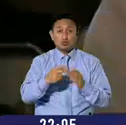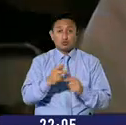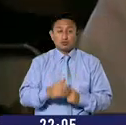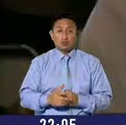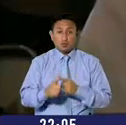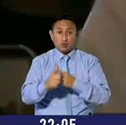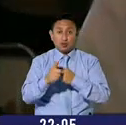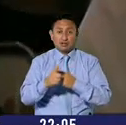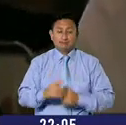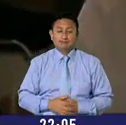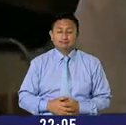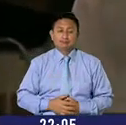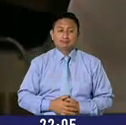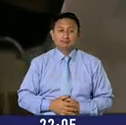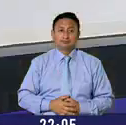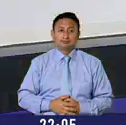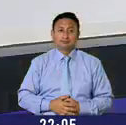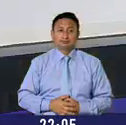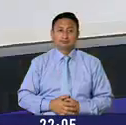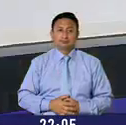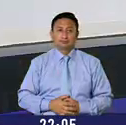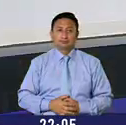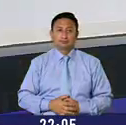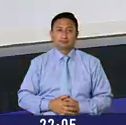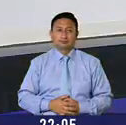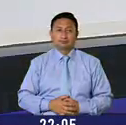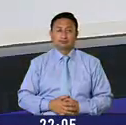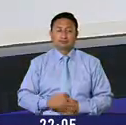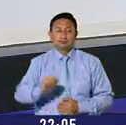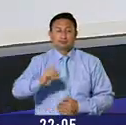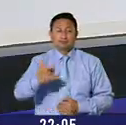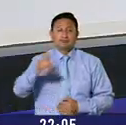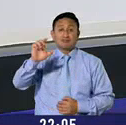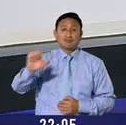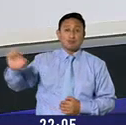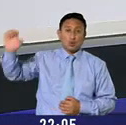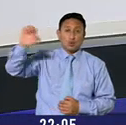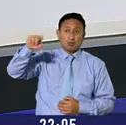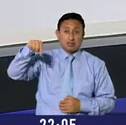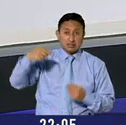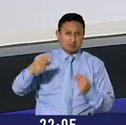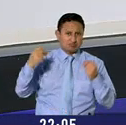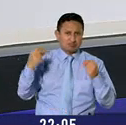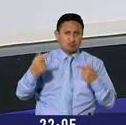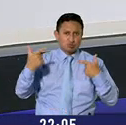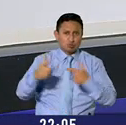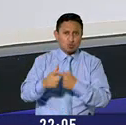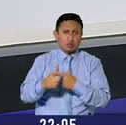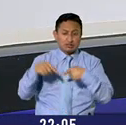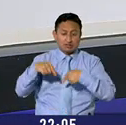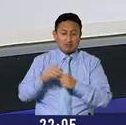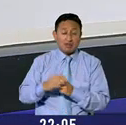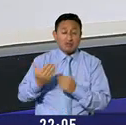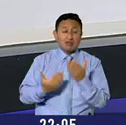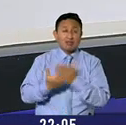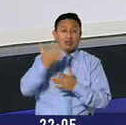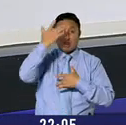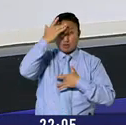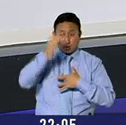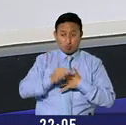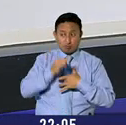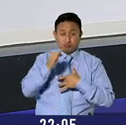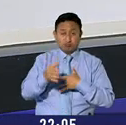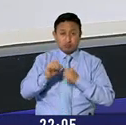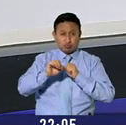Si bien Europa se apresura para tomar medidas urgentes para evitar que la nueva variante sudafricana ingrese a sus territorios, en Ecuador expertos